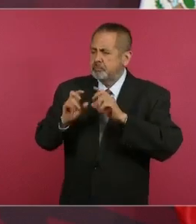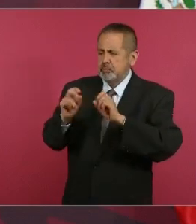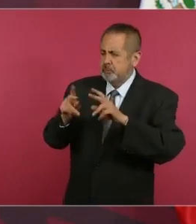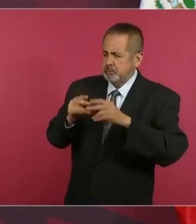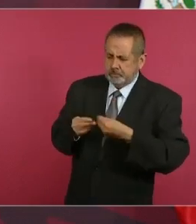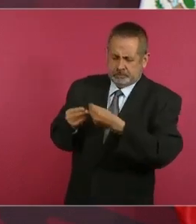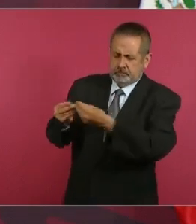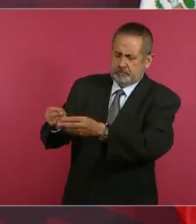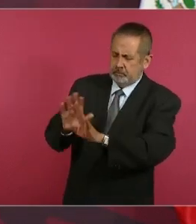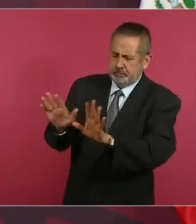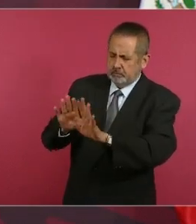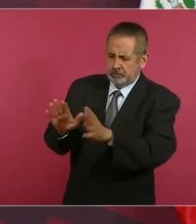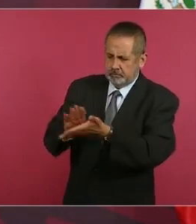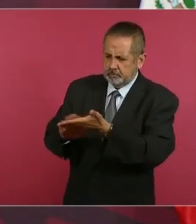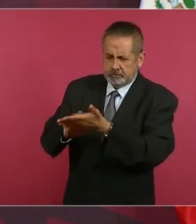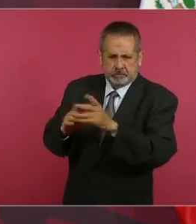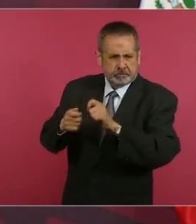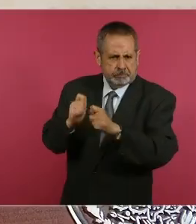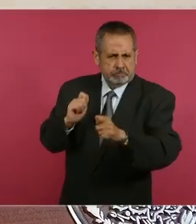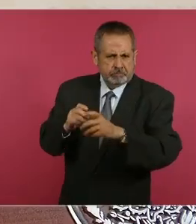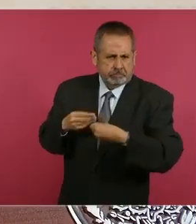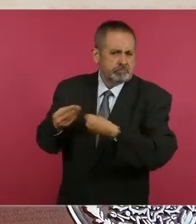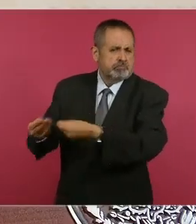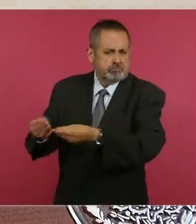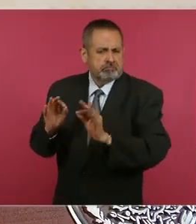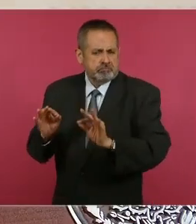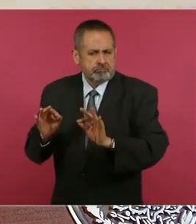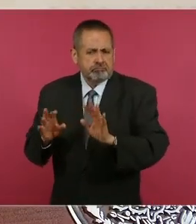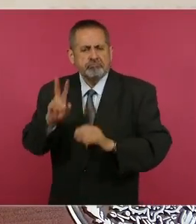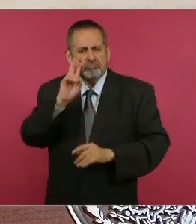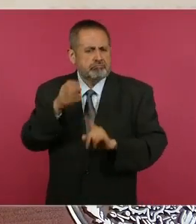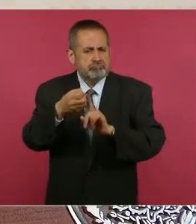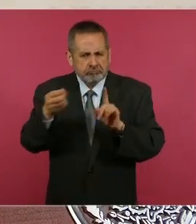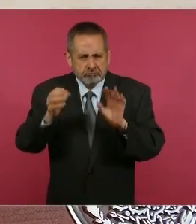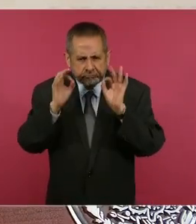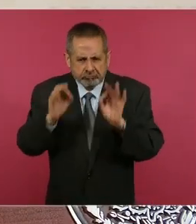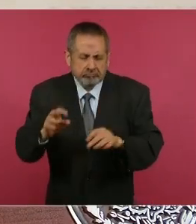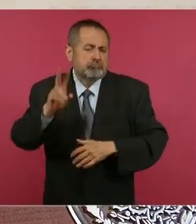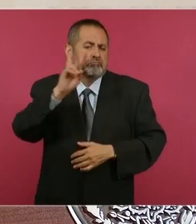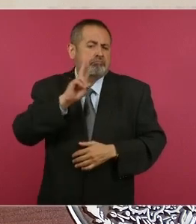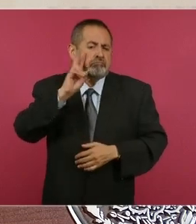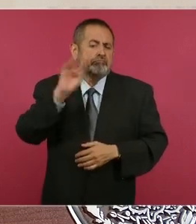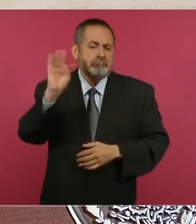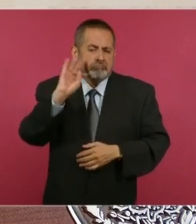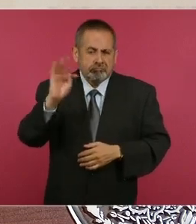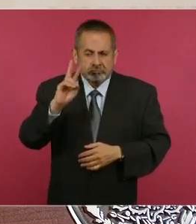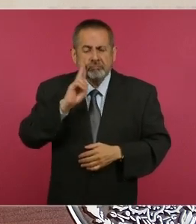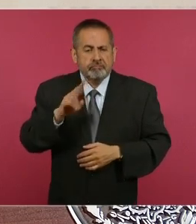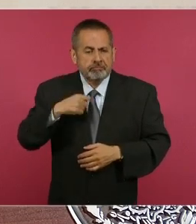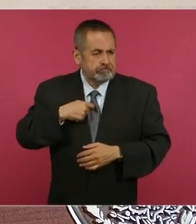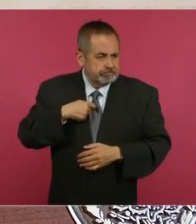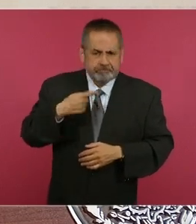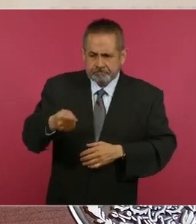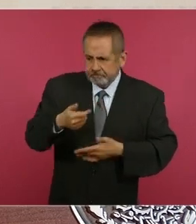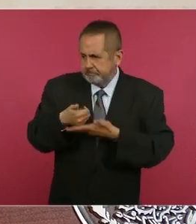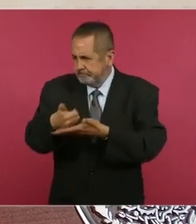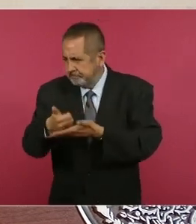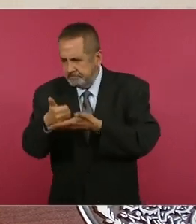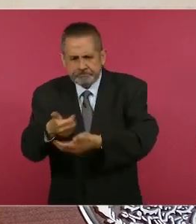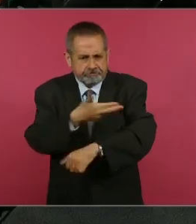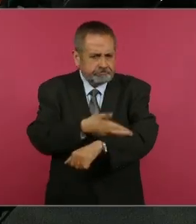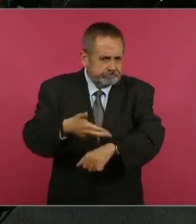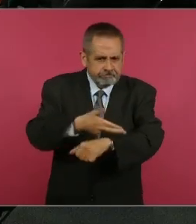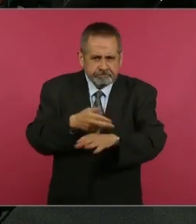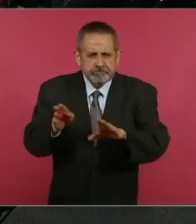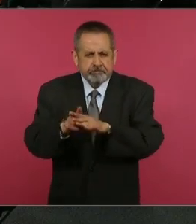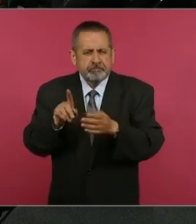retractarse. Exacto. Sí, y que quede sin efecto la operación, y nosotros ayudamos